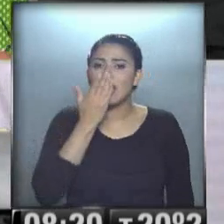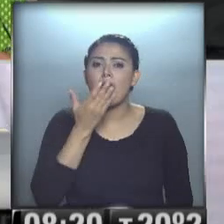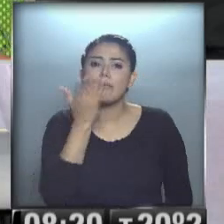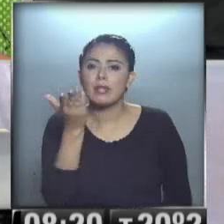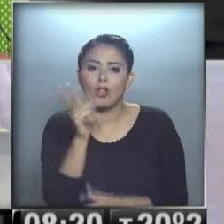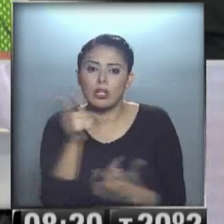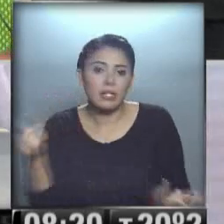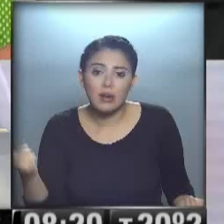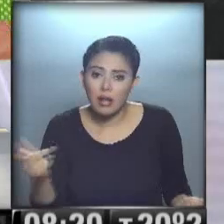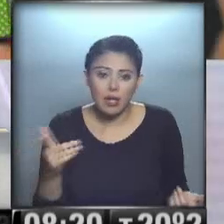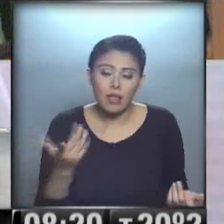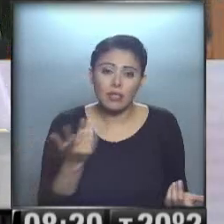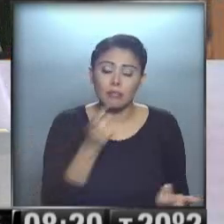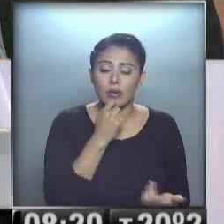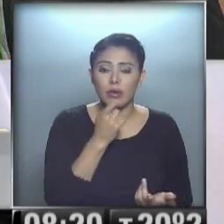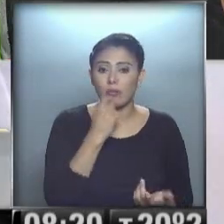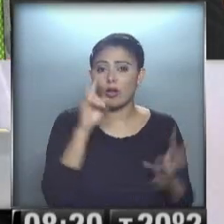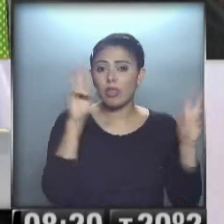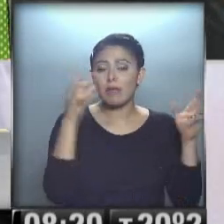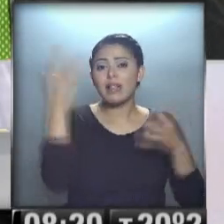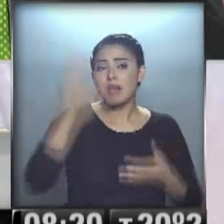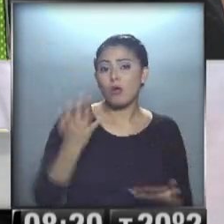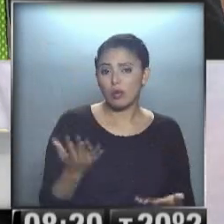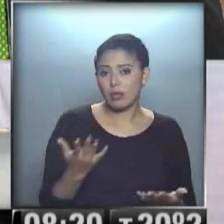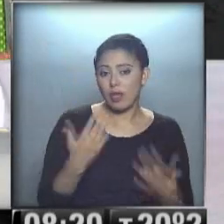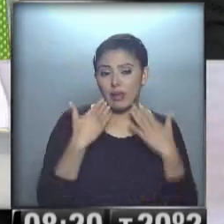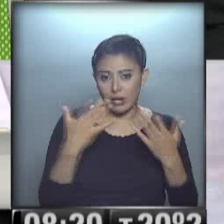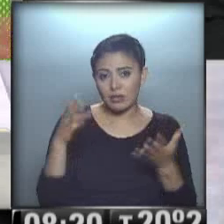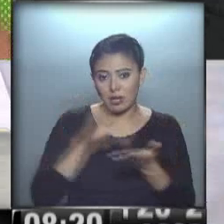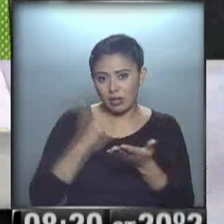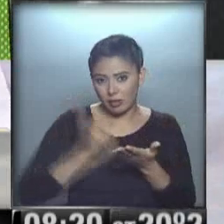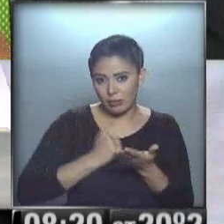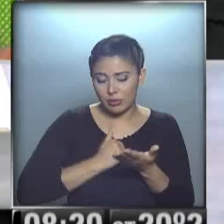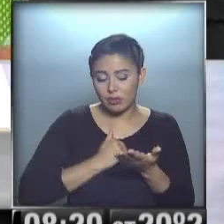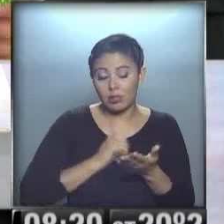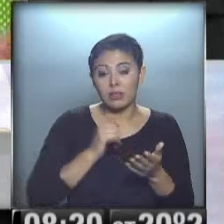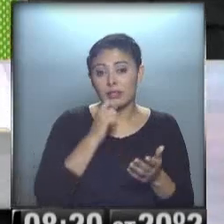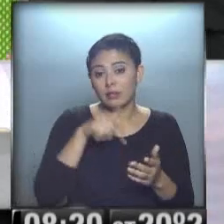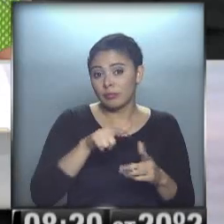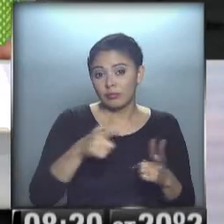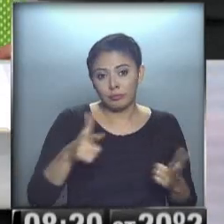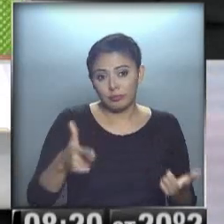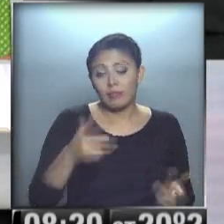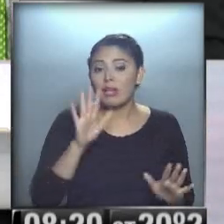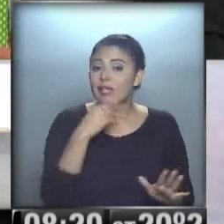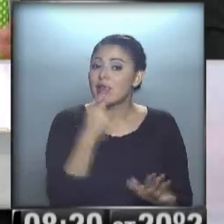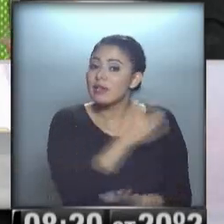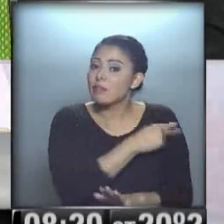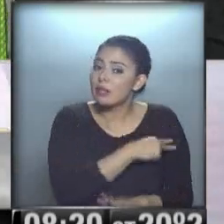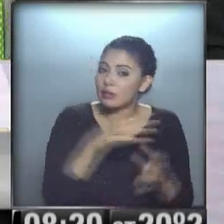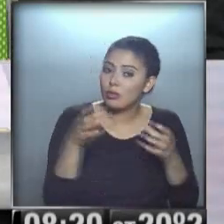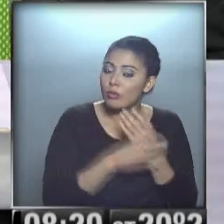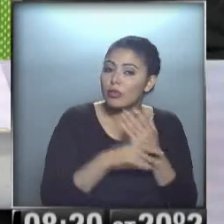nacionales como podría ser el tema de la seguridad a través de gendarmería nacional mientras esto no suceda reiteró capitanich la